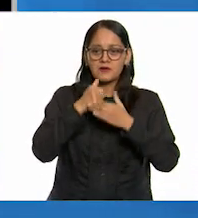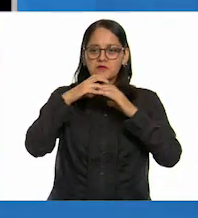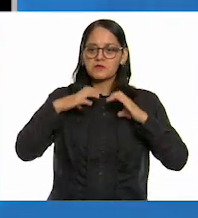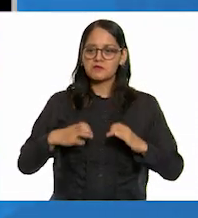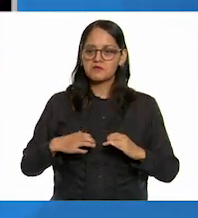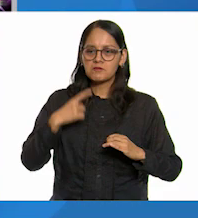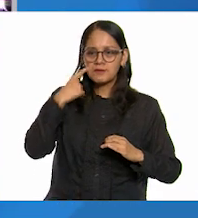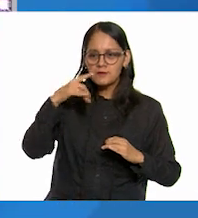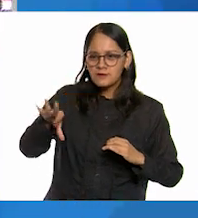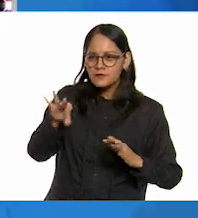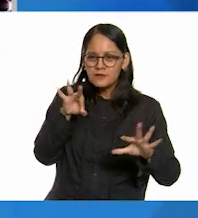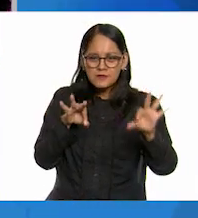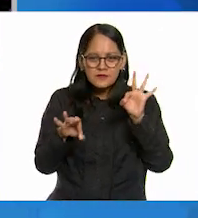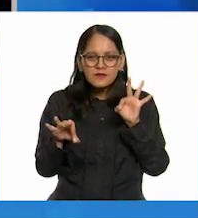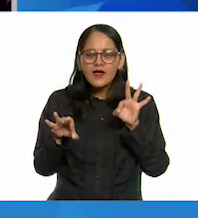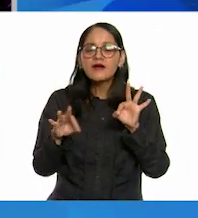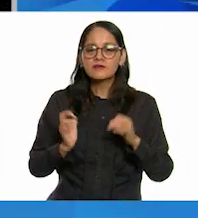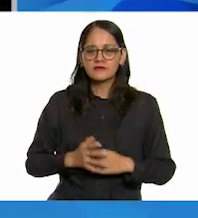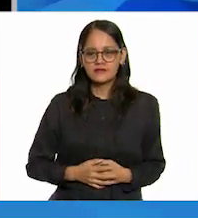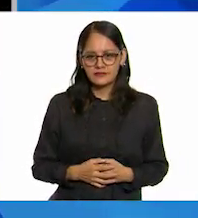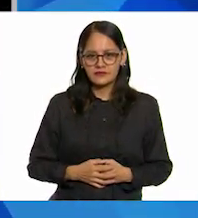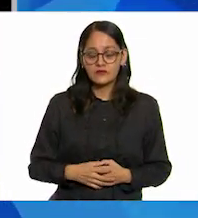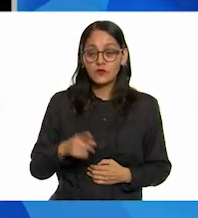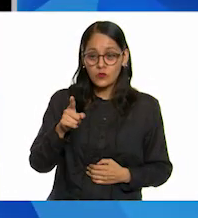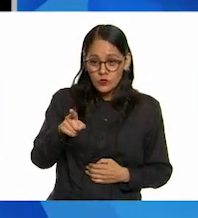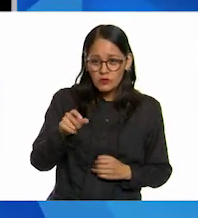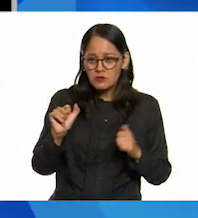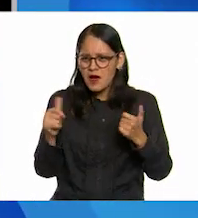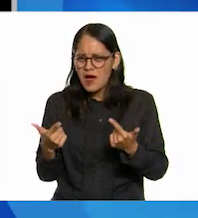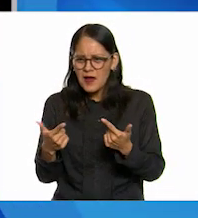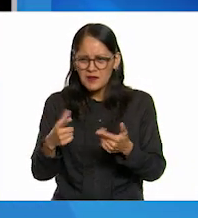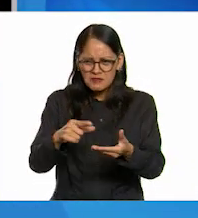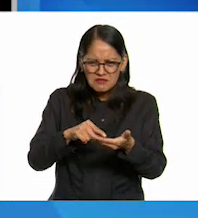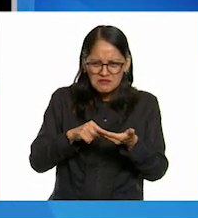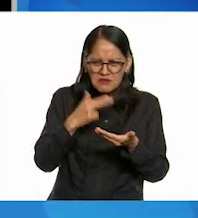a elegir una respuesta. Si algo está